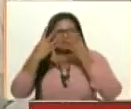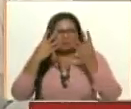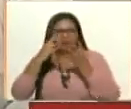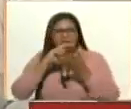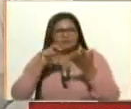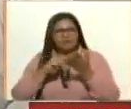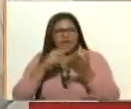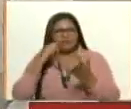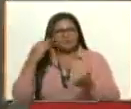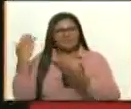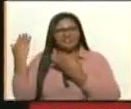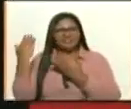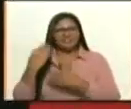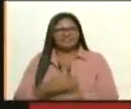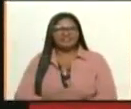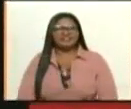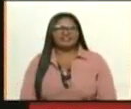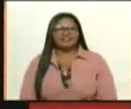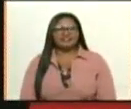de Venezuela.